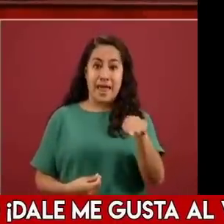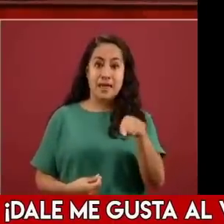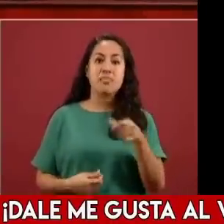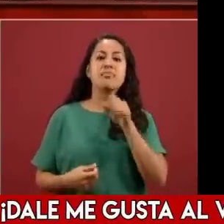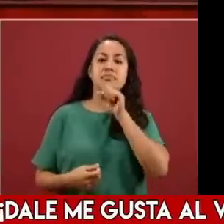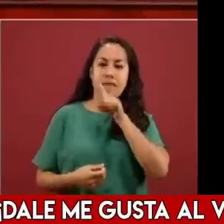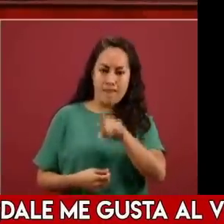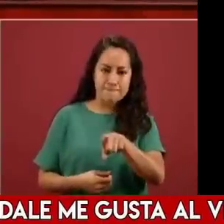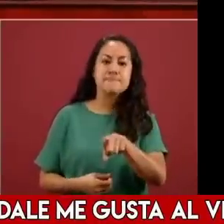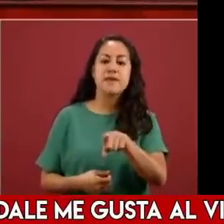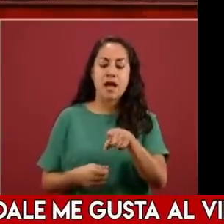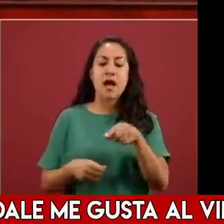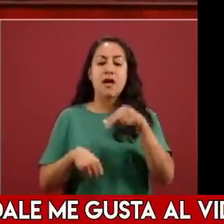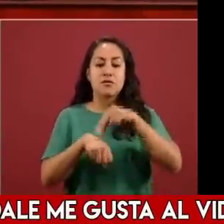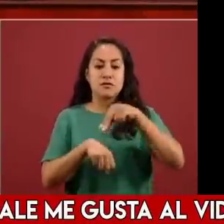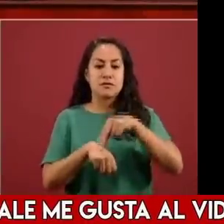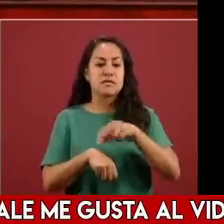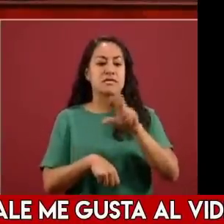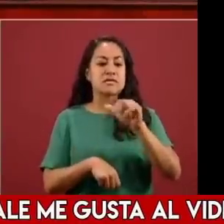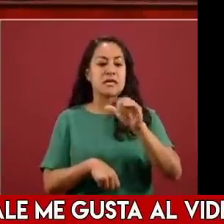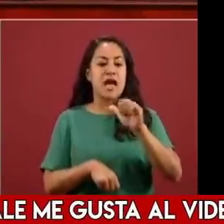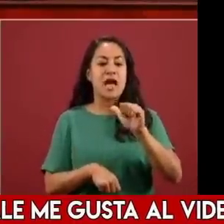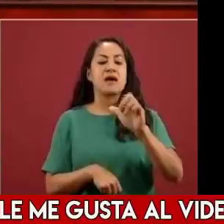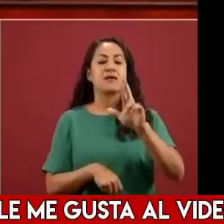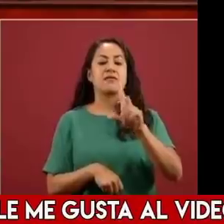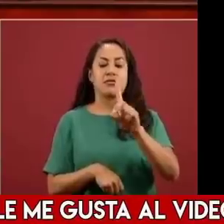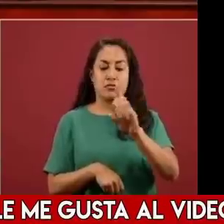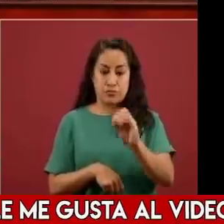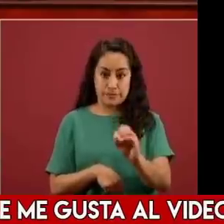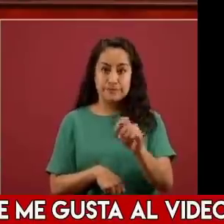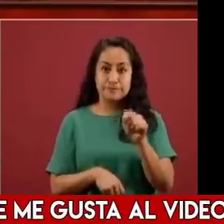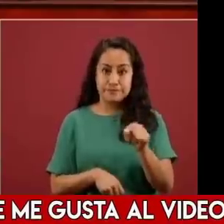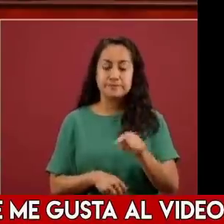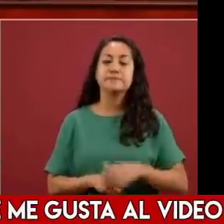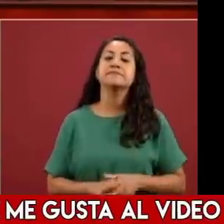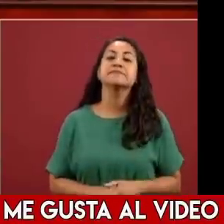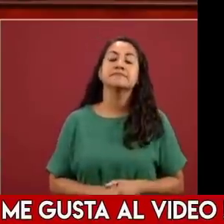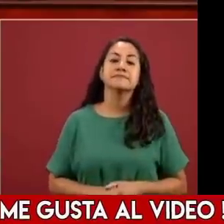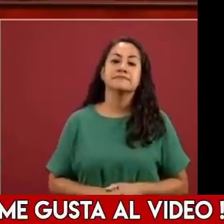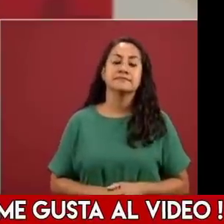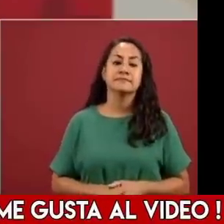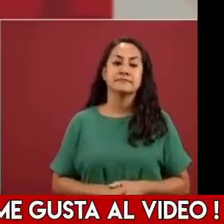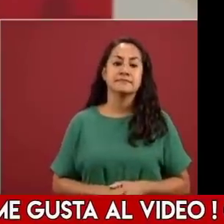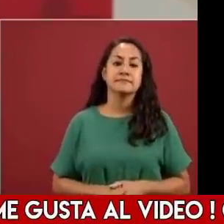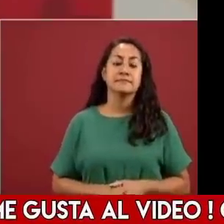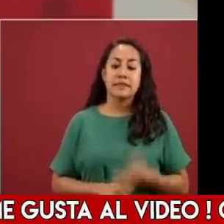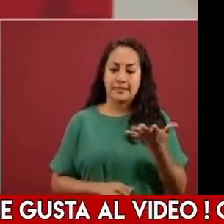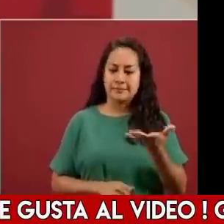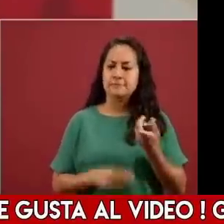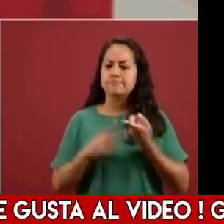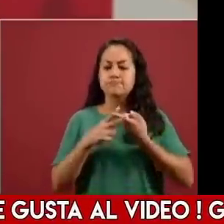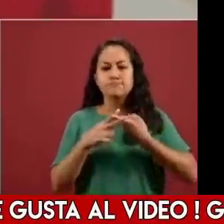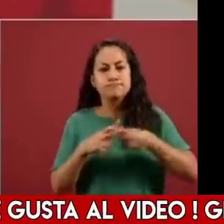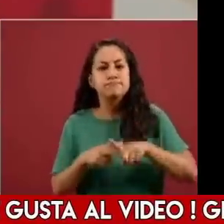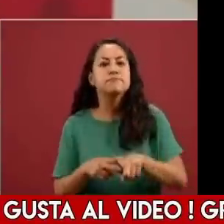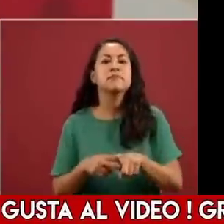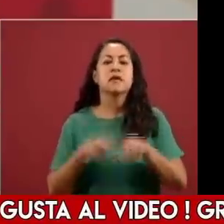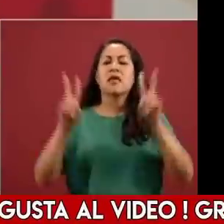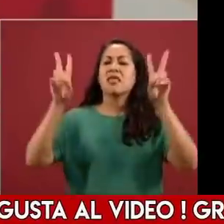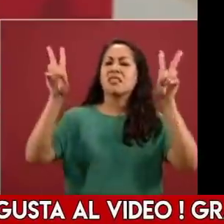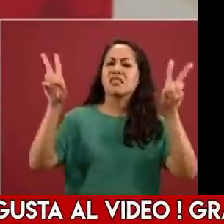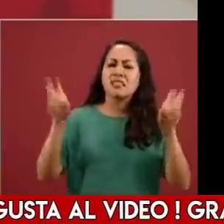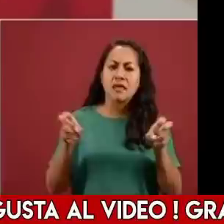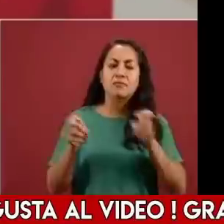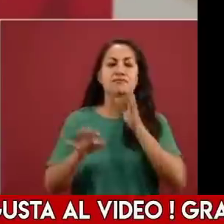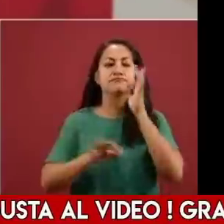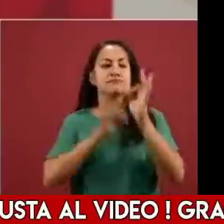general de promoción de la salud bienvenido doctor hoy quisiéramos empezar con una noticia que